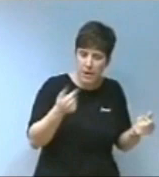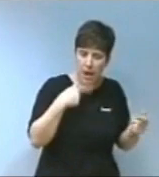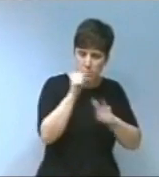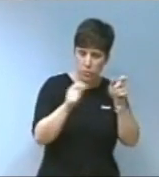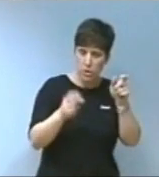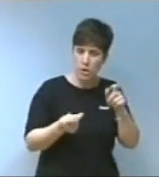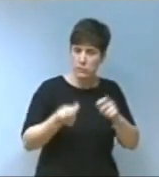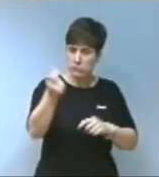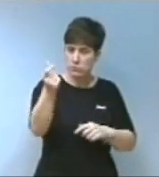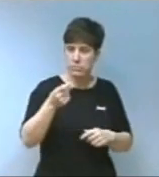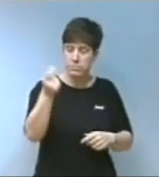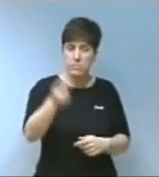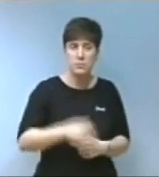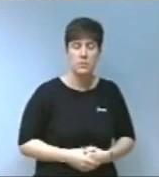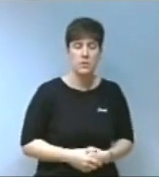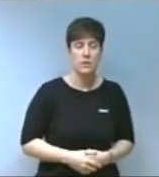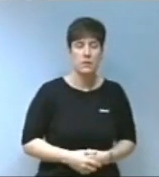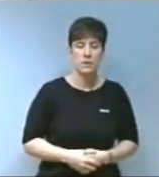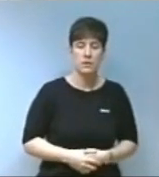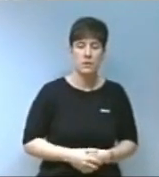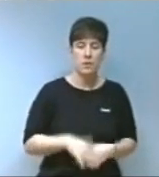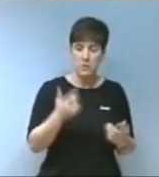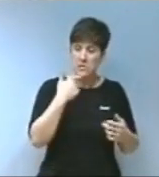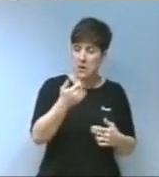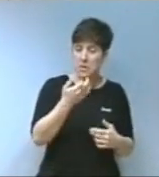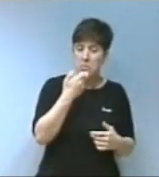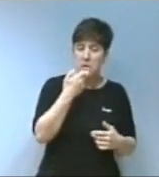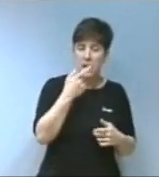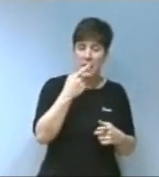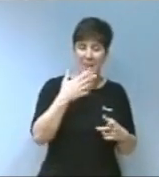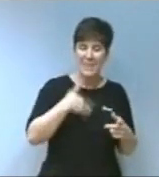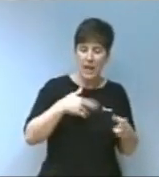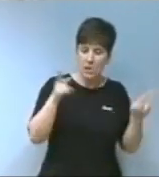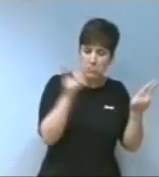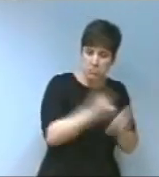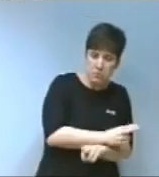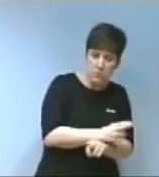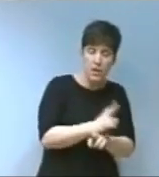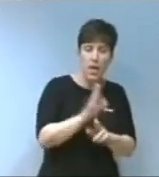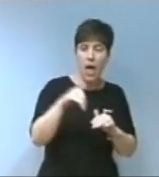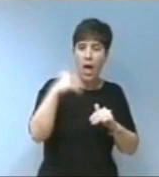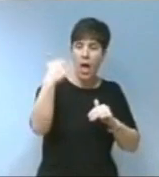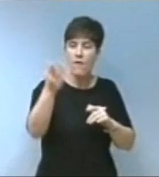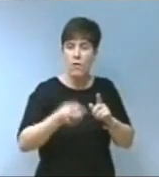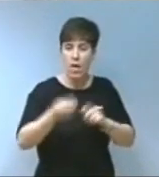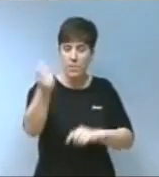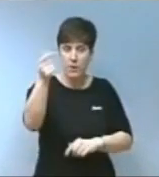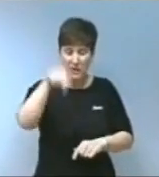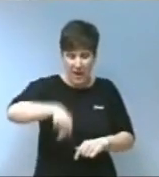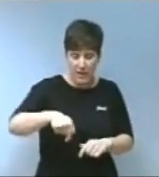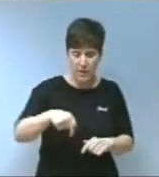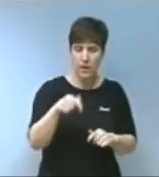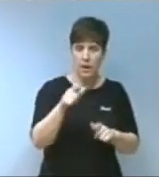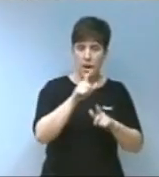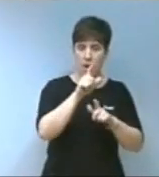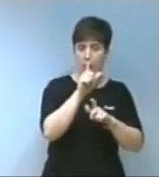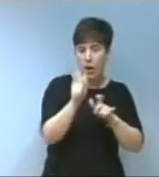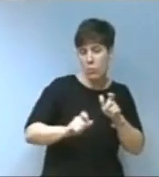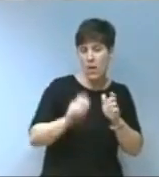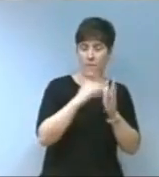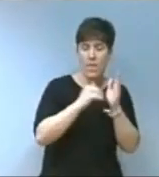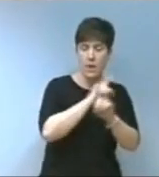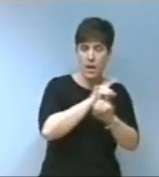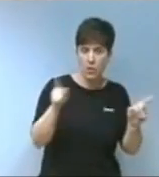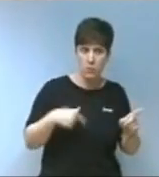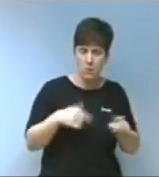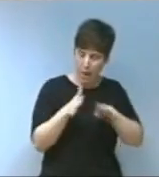me explicarán por qué en Cataluña sí están a favor de eliminar aforamientos y aquí en la Comunidad Valenciana no. En fin, dejemos todo eso a un lado. Vamos